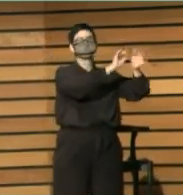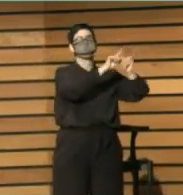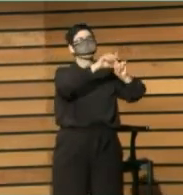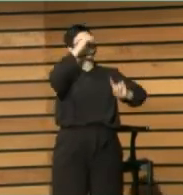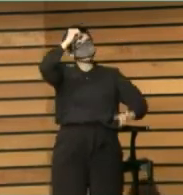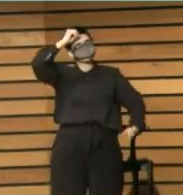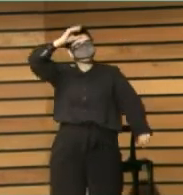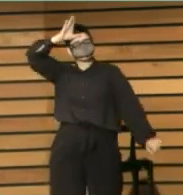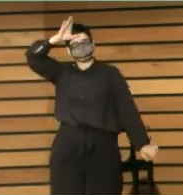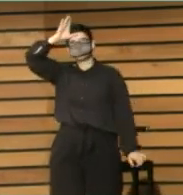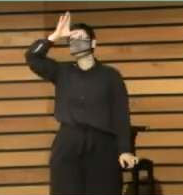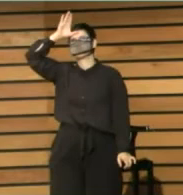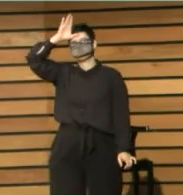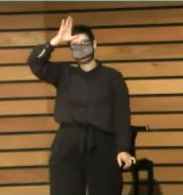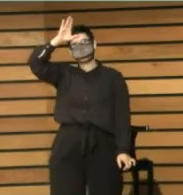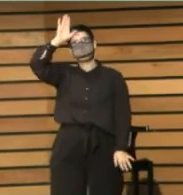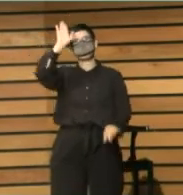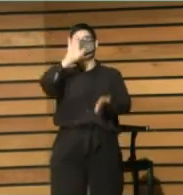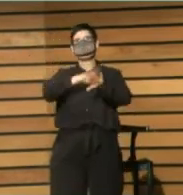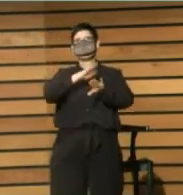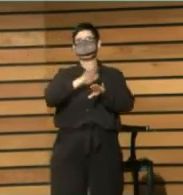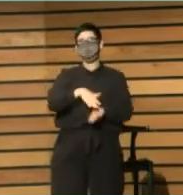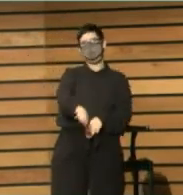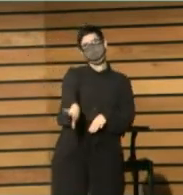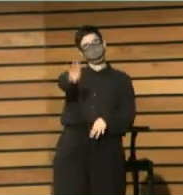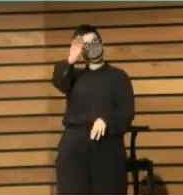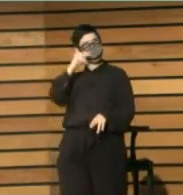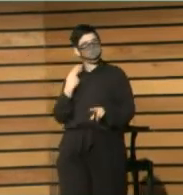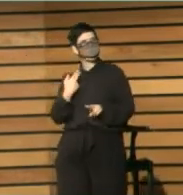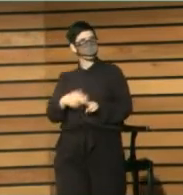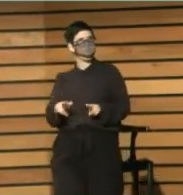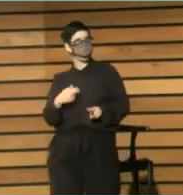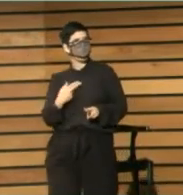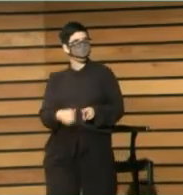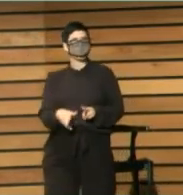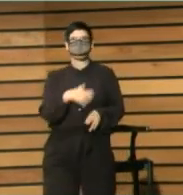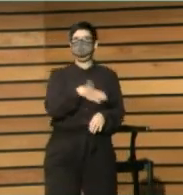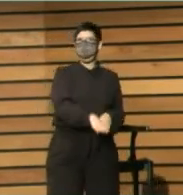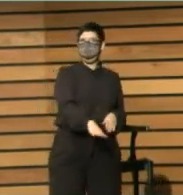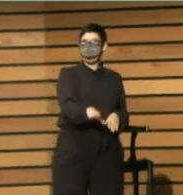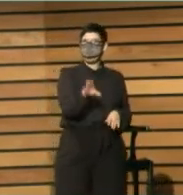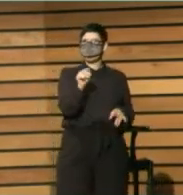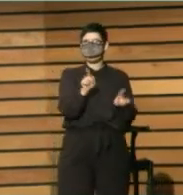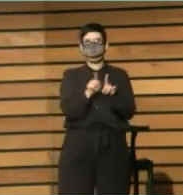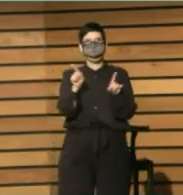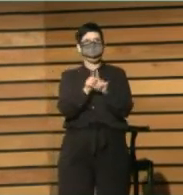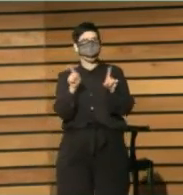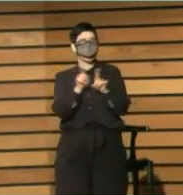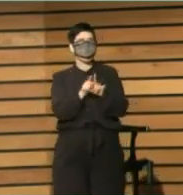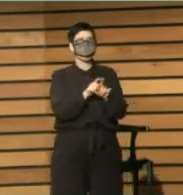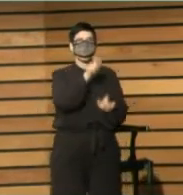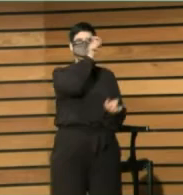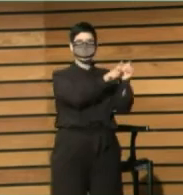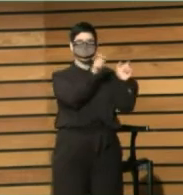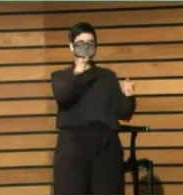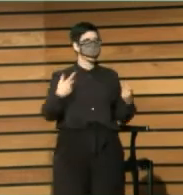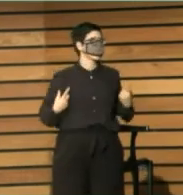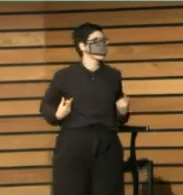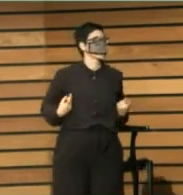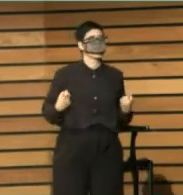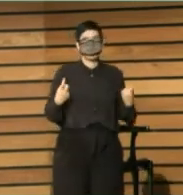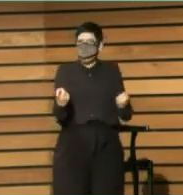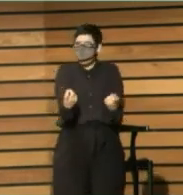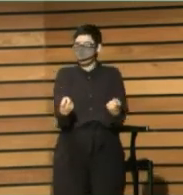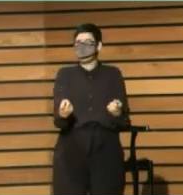inteligencia también para interpretar la política y las ansias de la ciudadanía, etcétera, que para mí